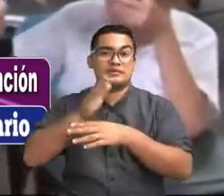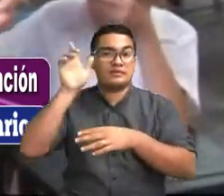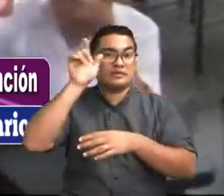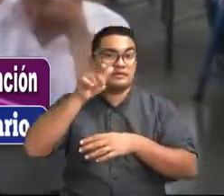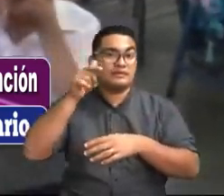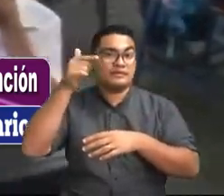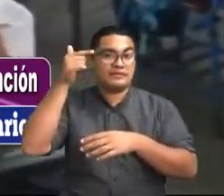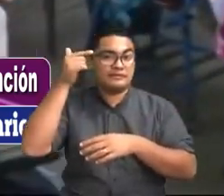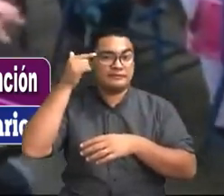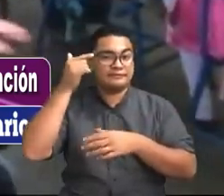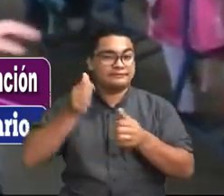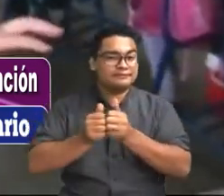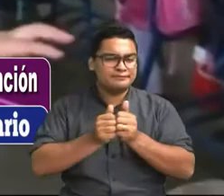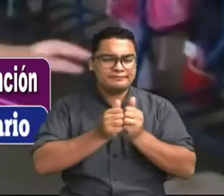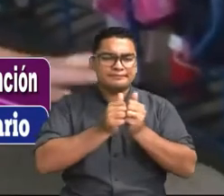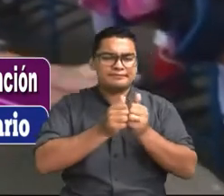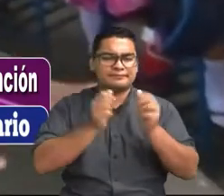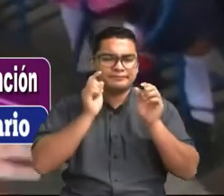ha venido